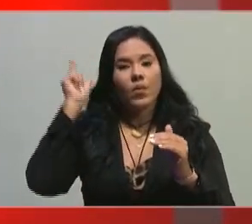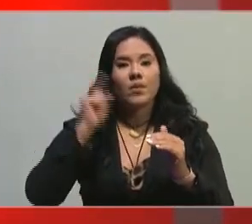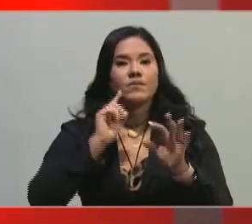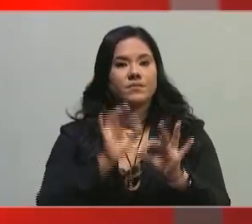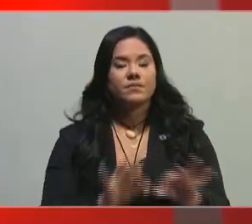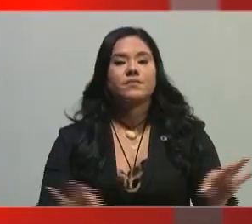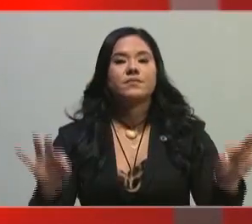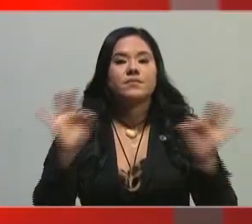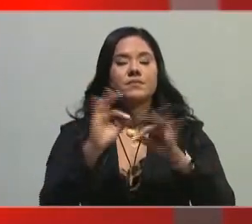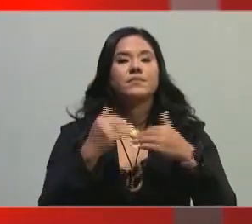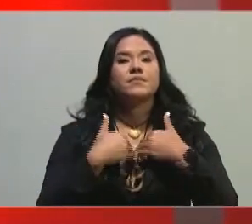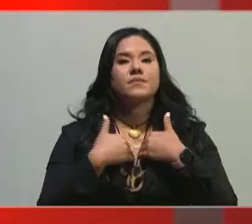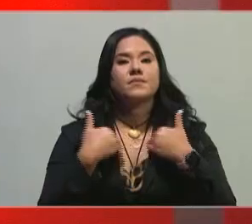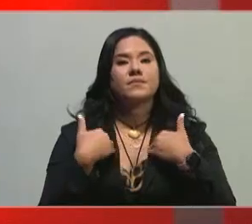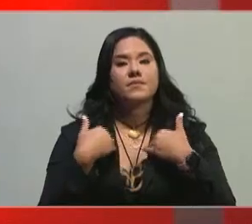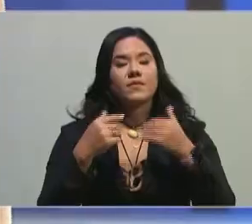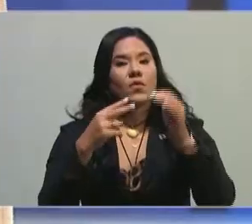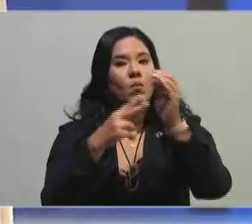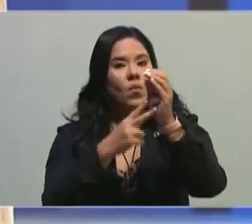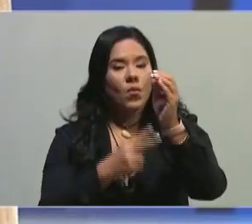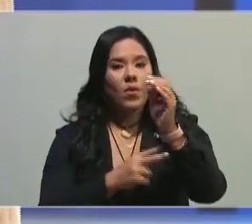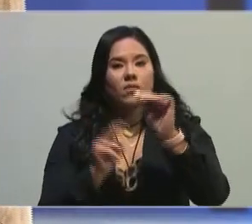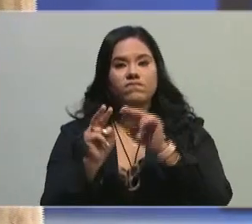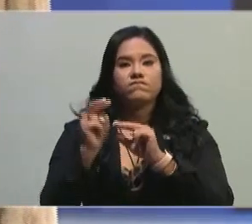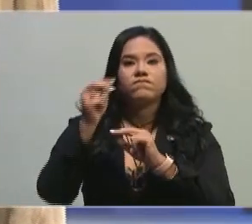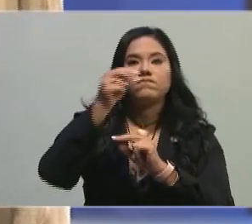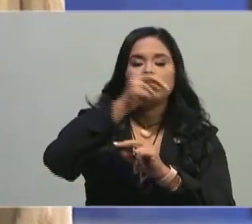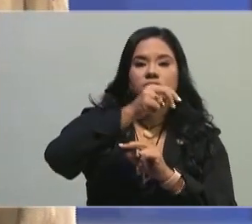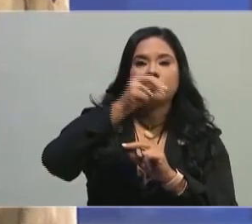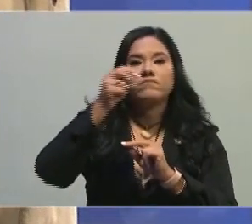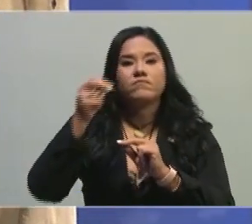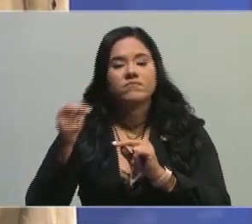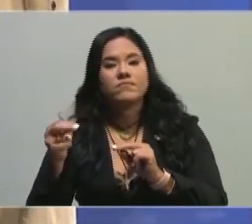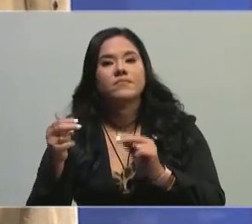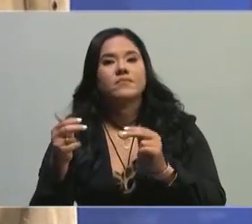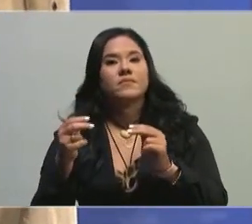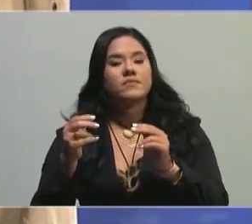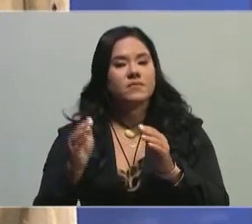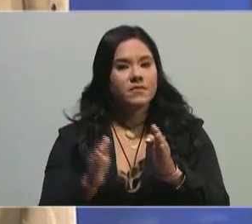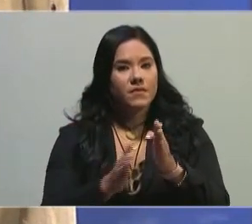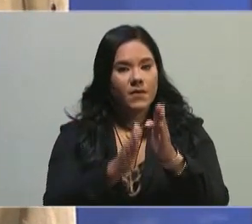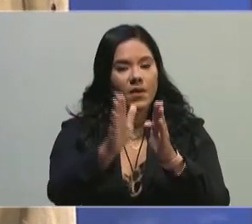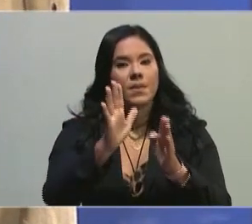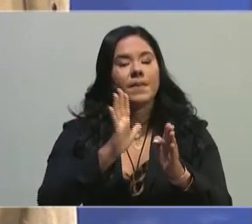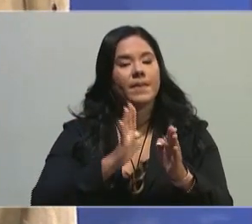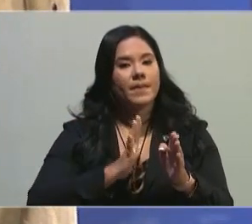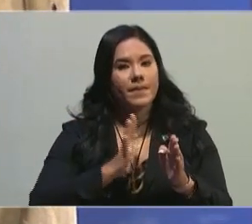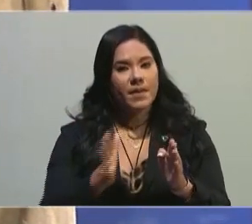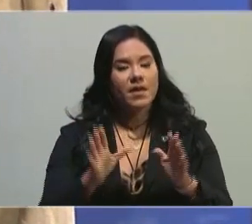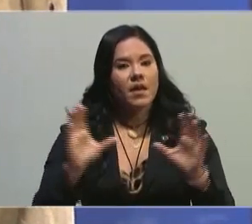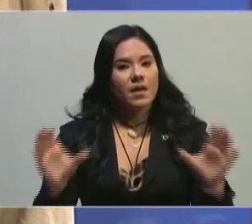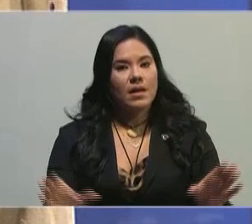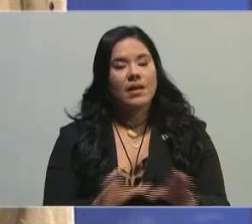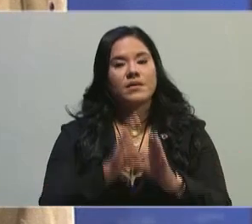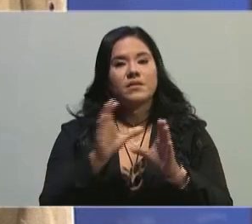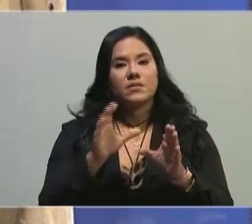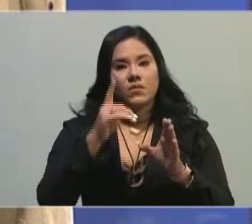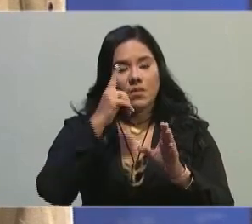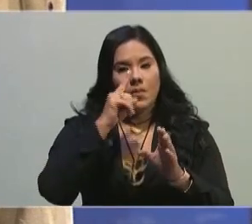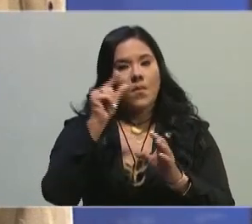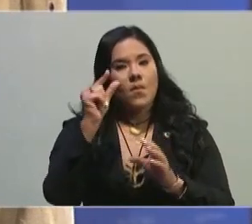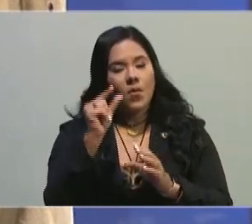hoy ya tienen unos puentes digno bien hecho con nosotros y con ellos para que ellos puedan